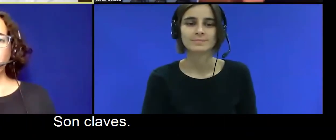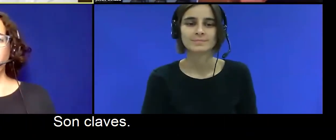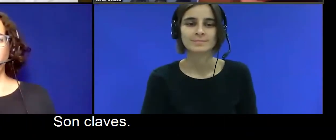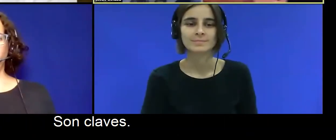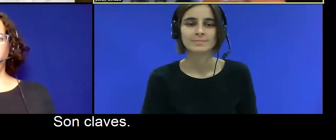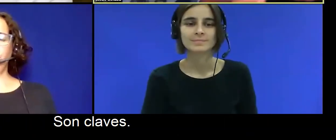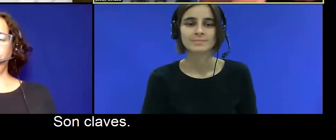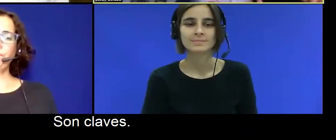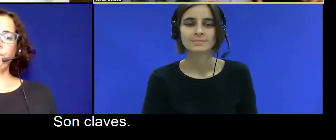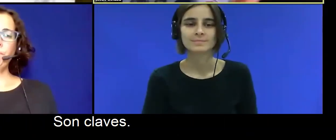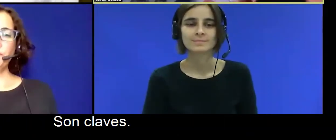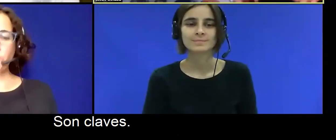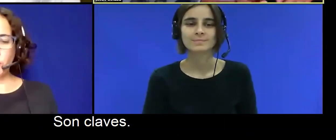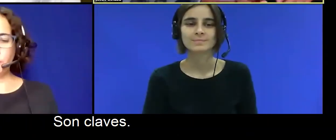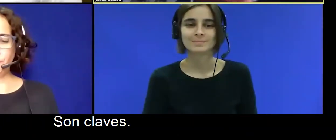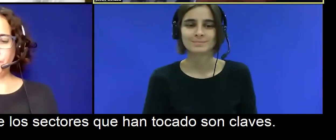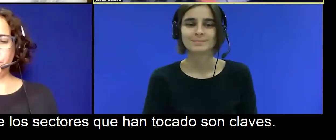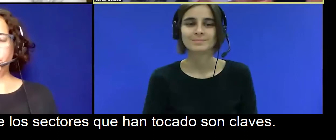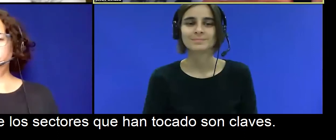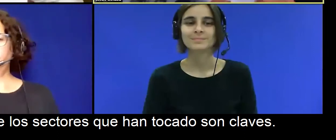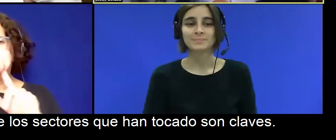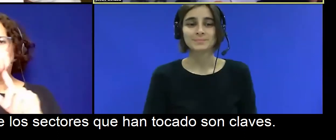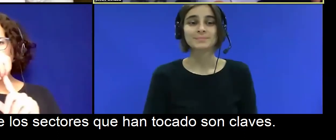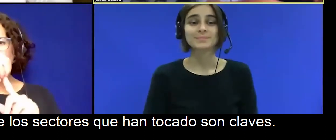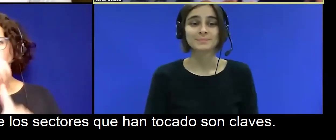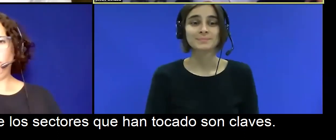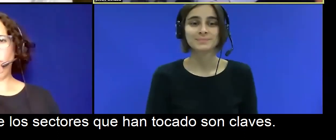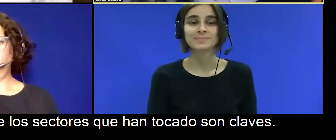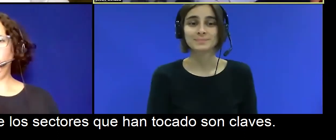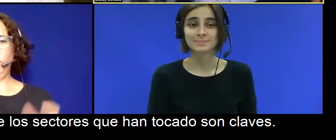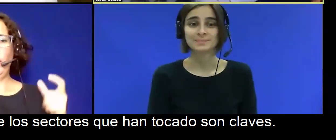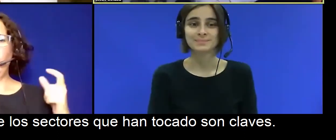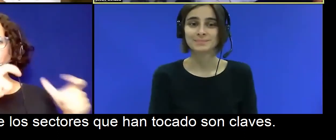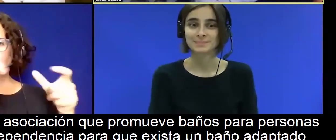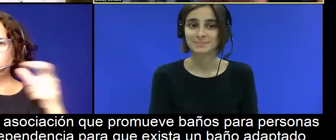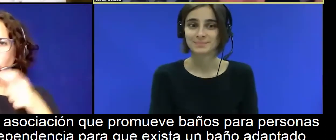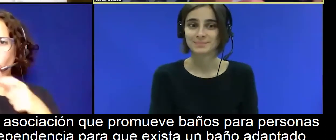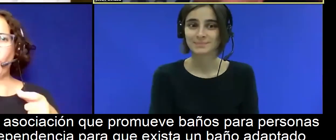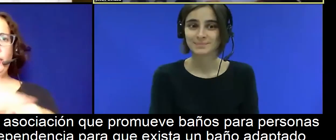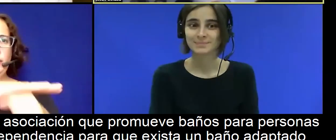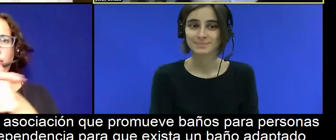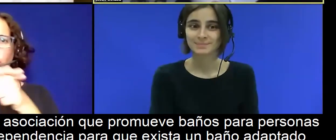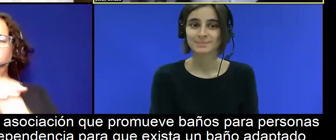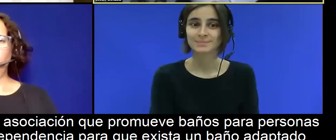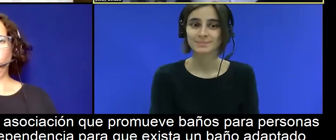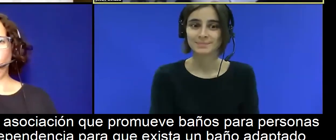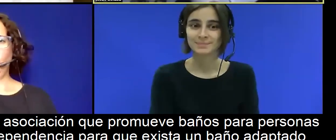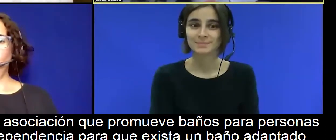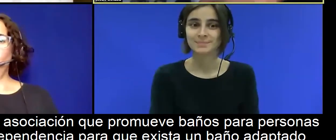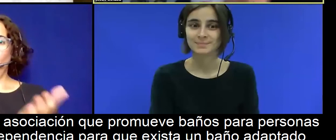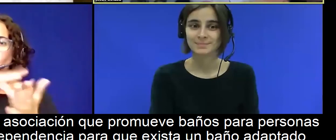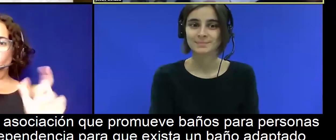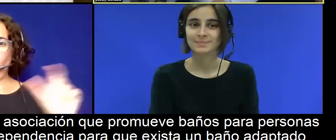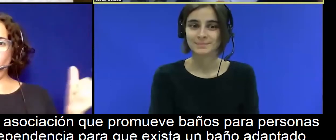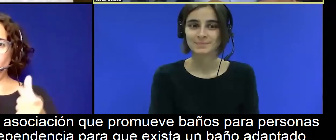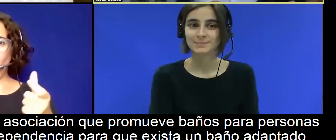no, son claves, ¿verdad? Que los sectores que han tocado y los ámbitos que han tocado son clave. Yo me reuní con una asociación que